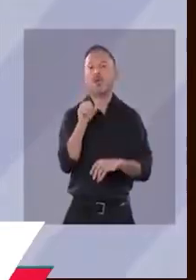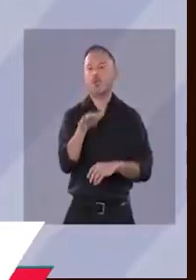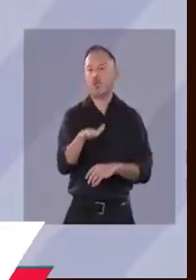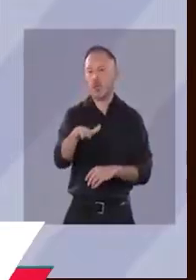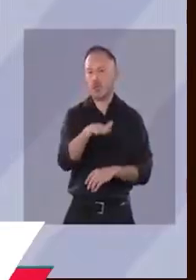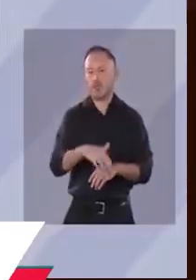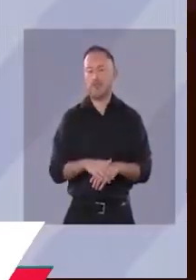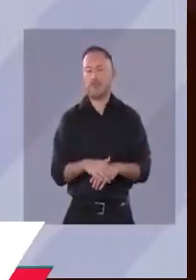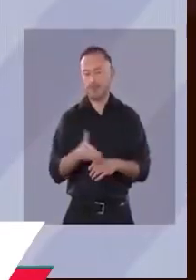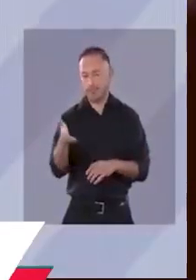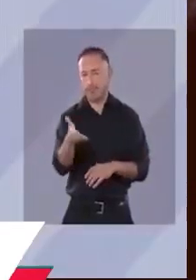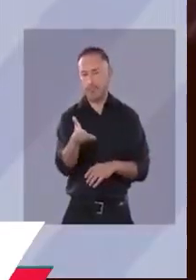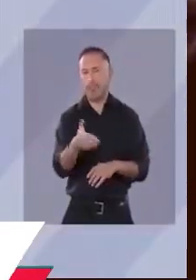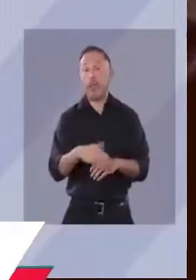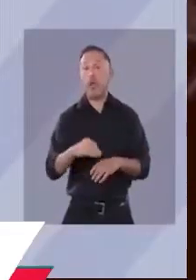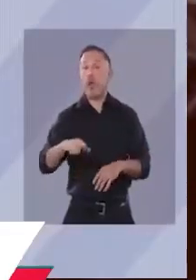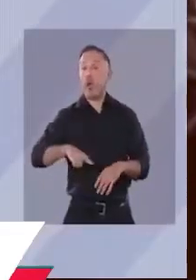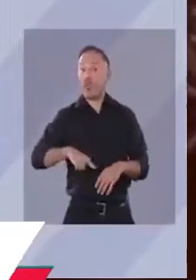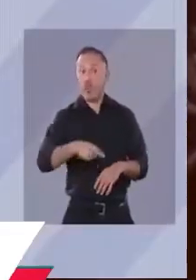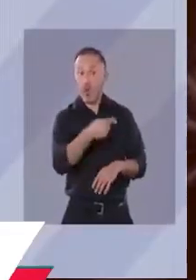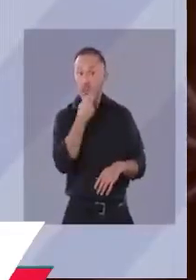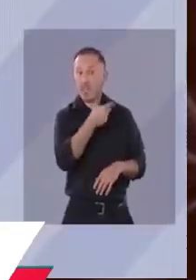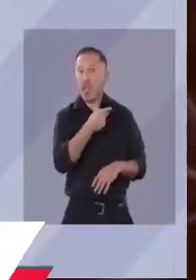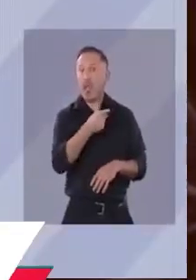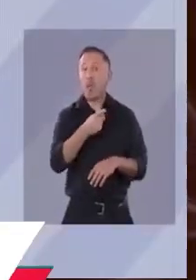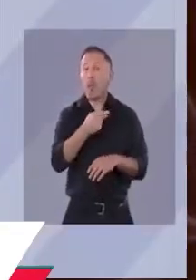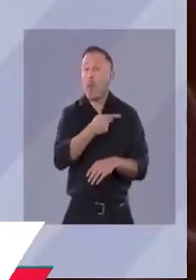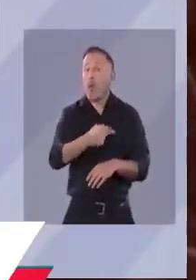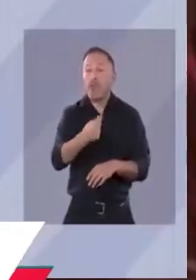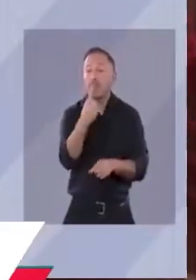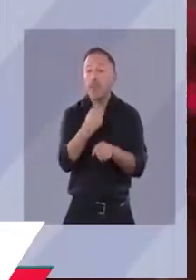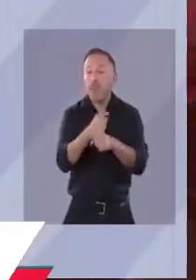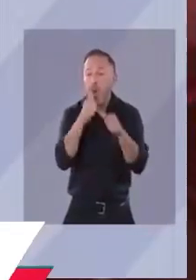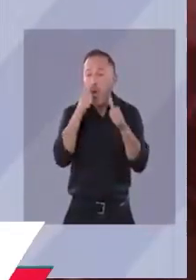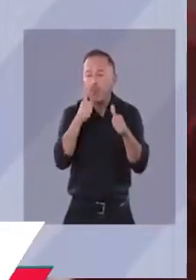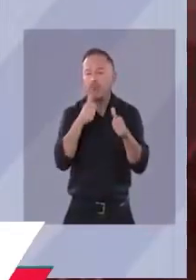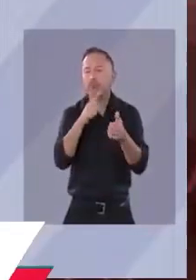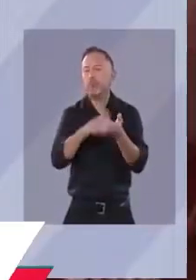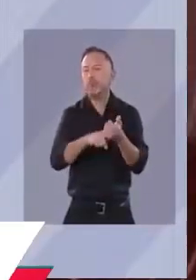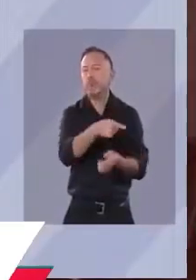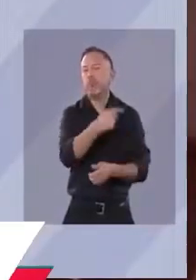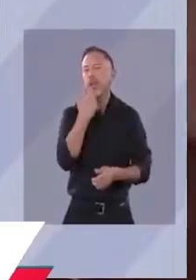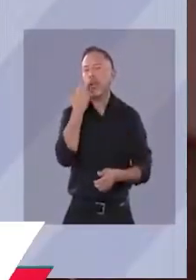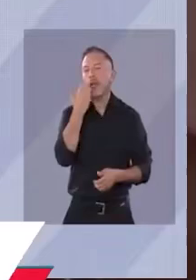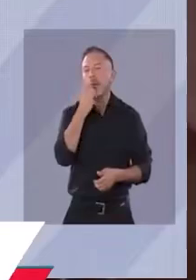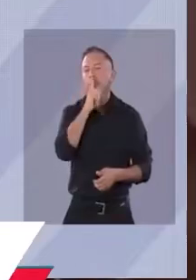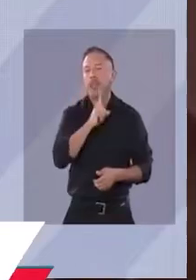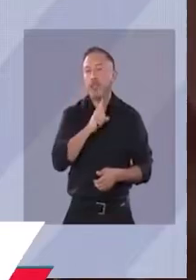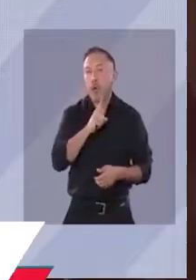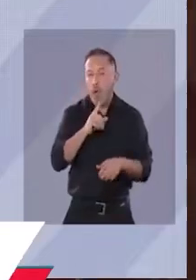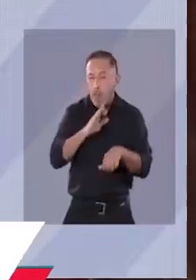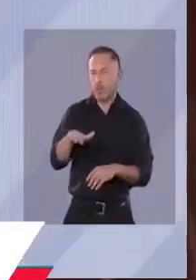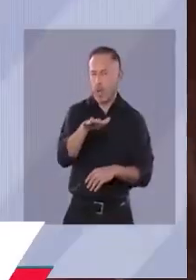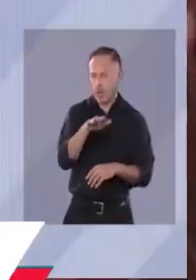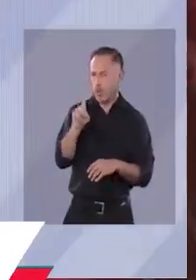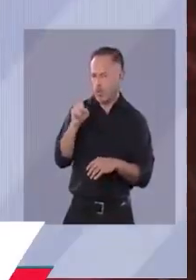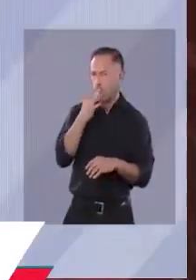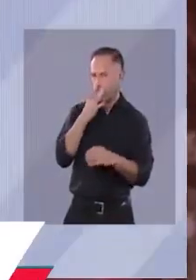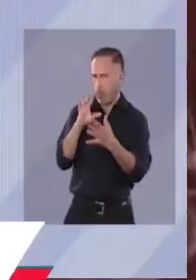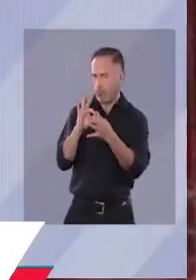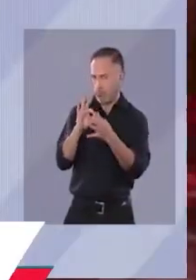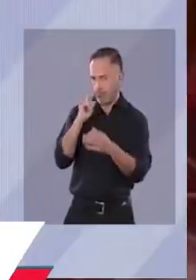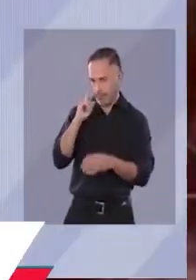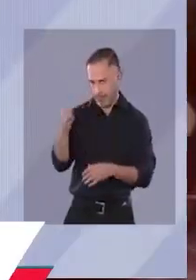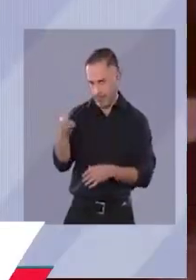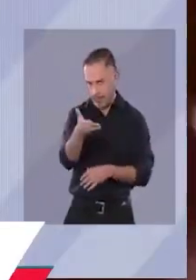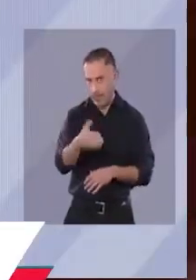el otro debate, en un primer debate candidata ciudadana, en otro debate representante del PRIAN, en otro debate, el de